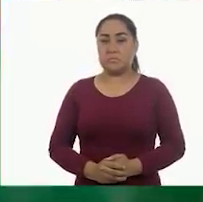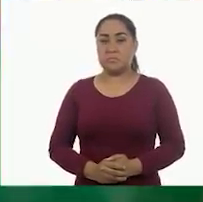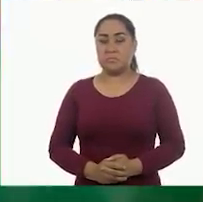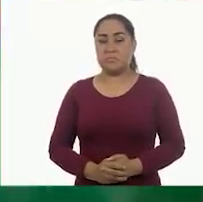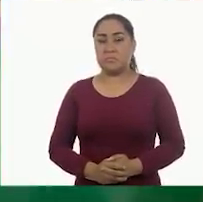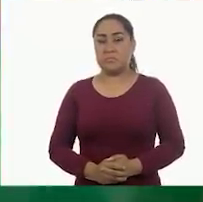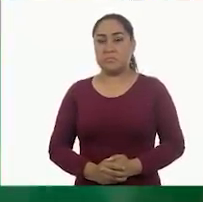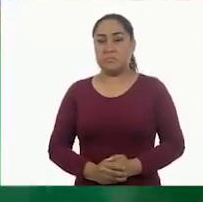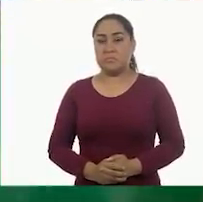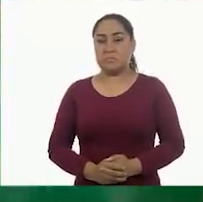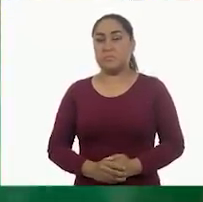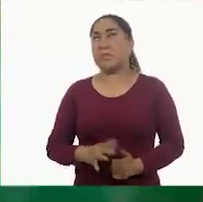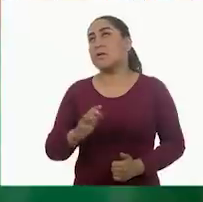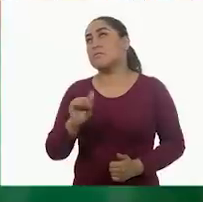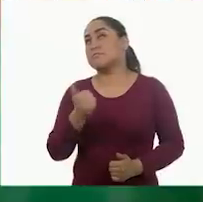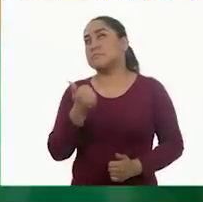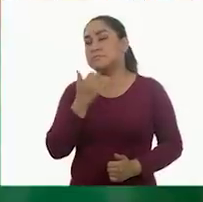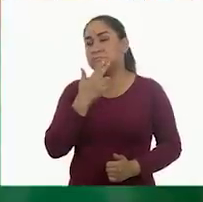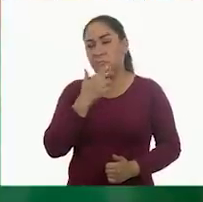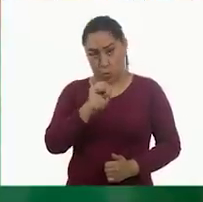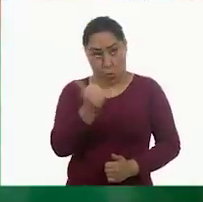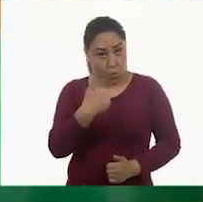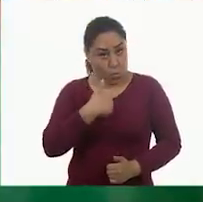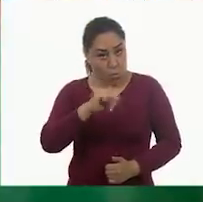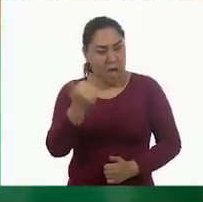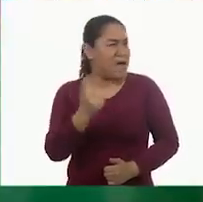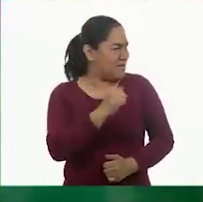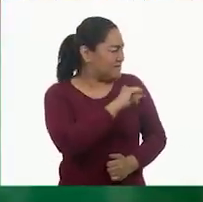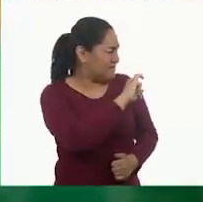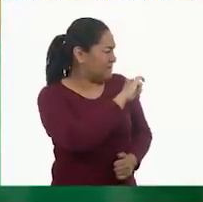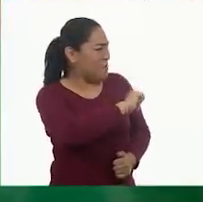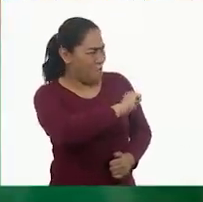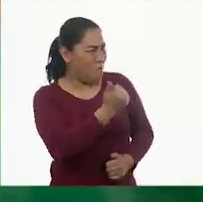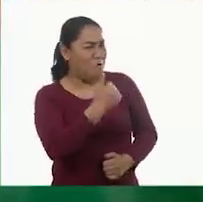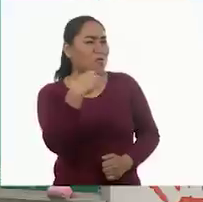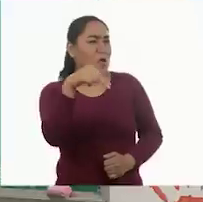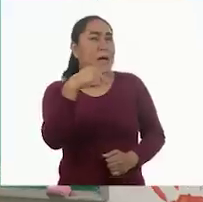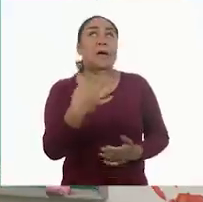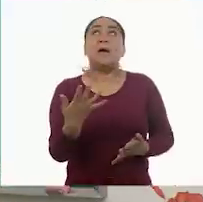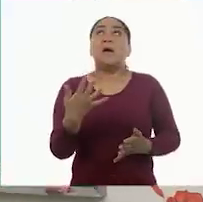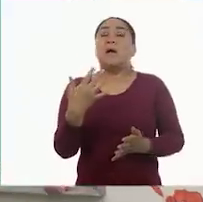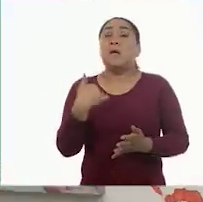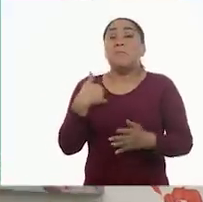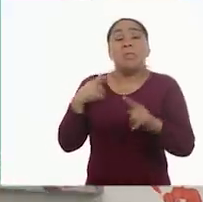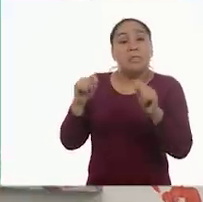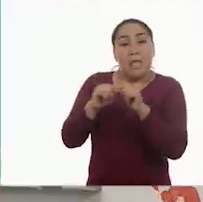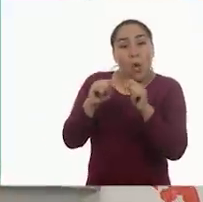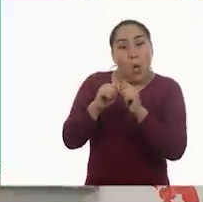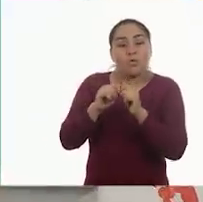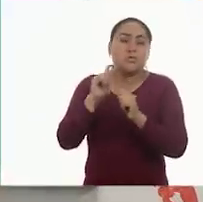Ok. ¿puedo otro más? Sí, por supuesto. Mis tíos